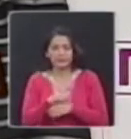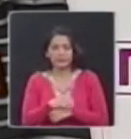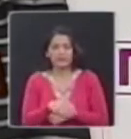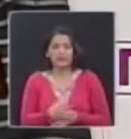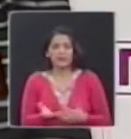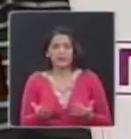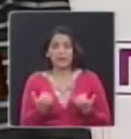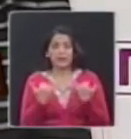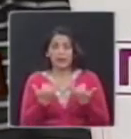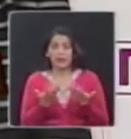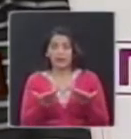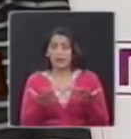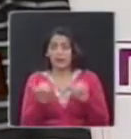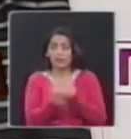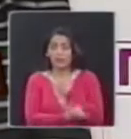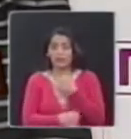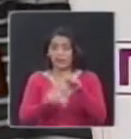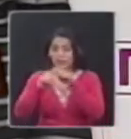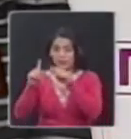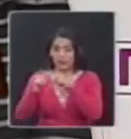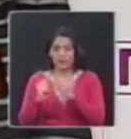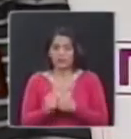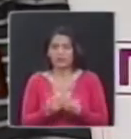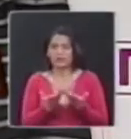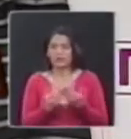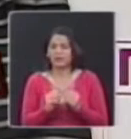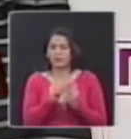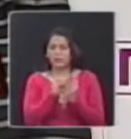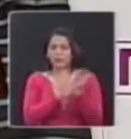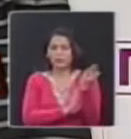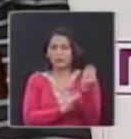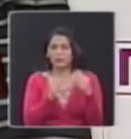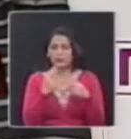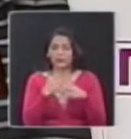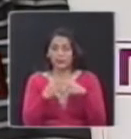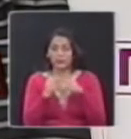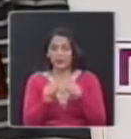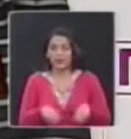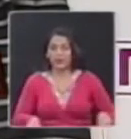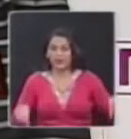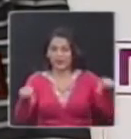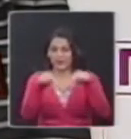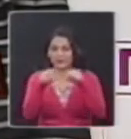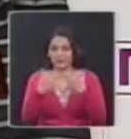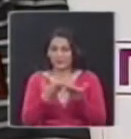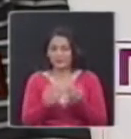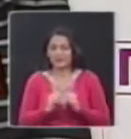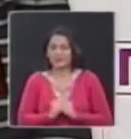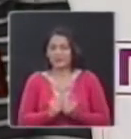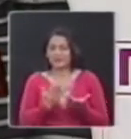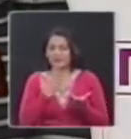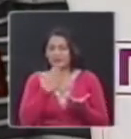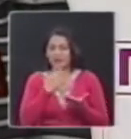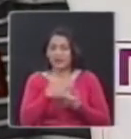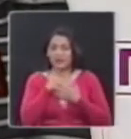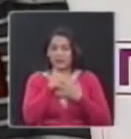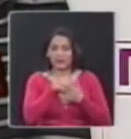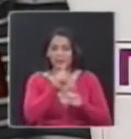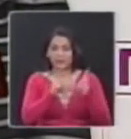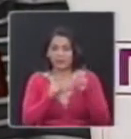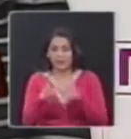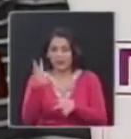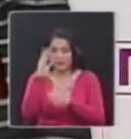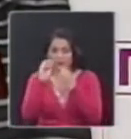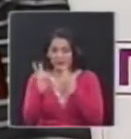se llama Aulas de Fundación Telefónica y básicamente tiene como objetivo la formación docente en línea. Tenemos